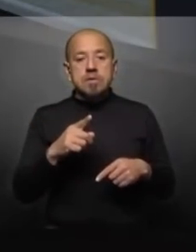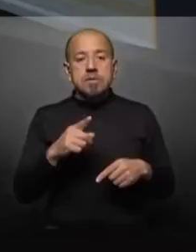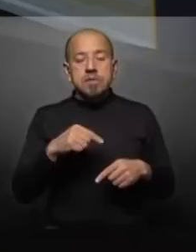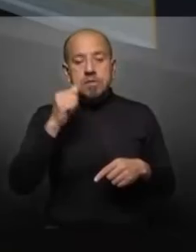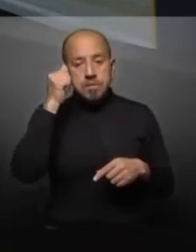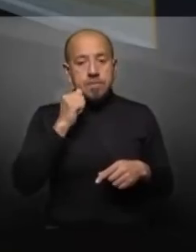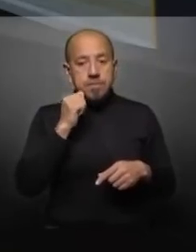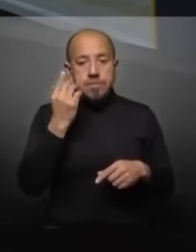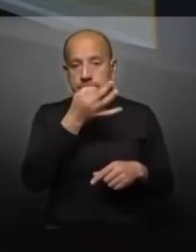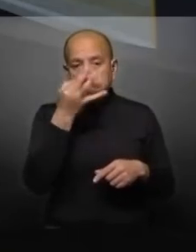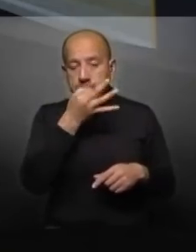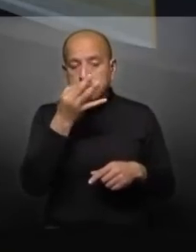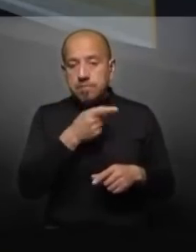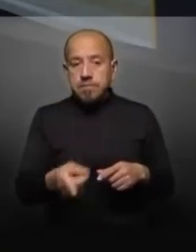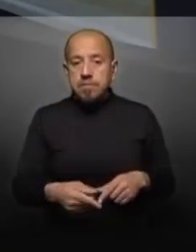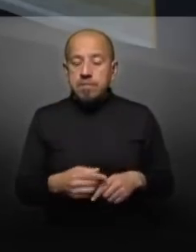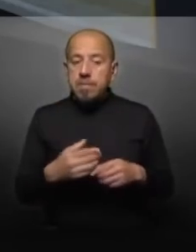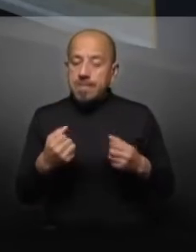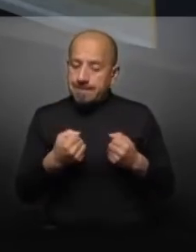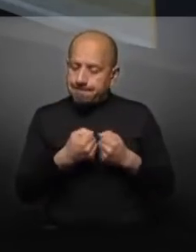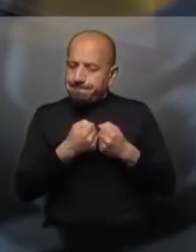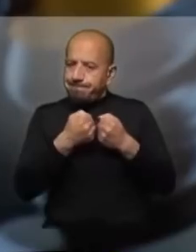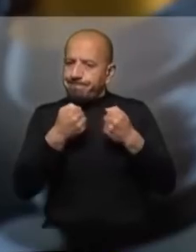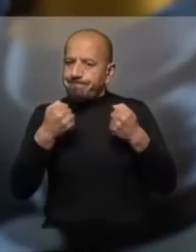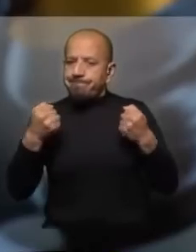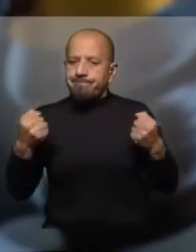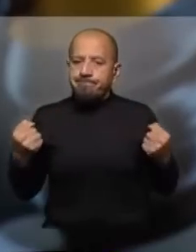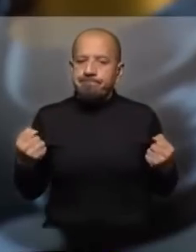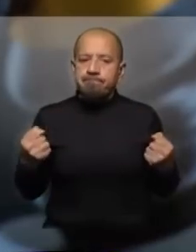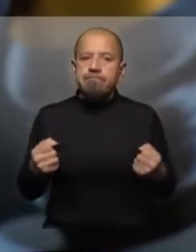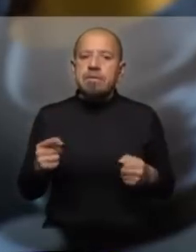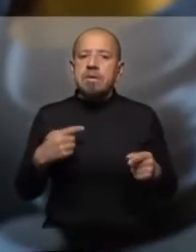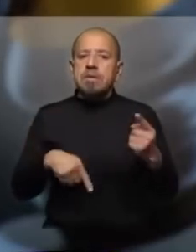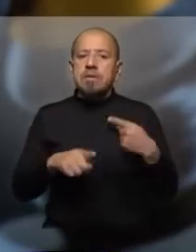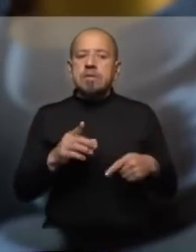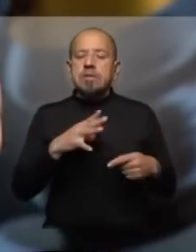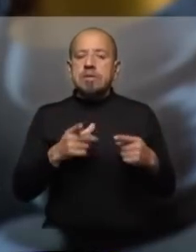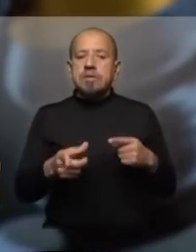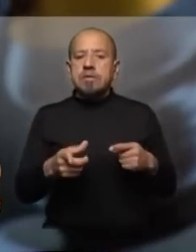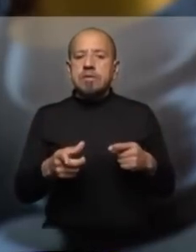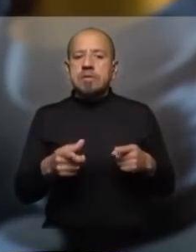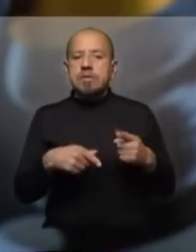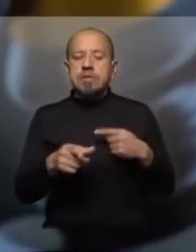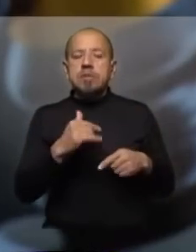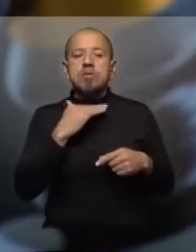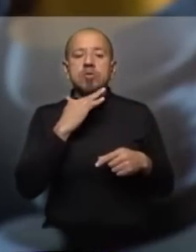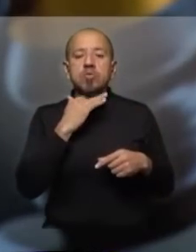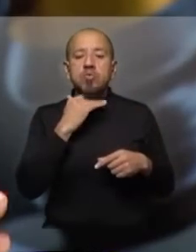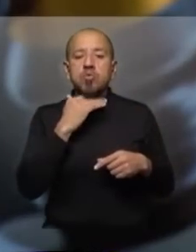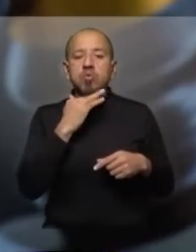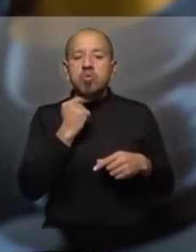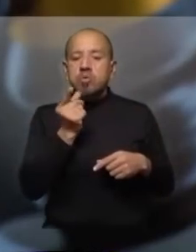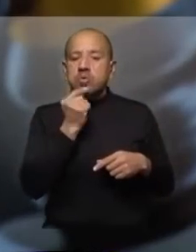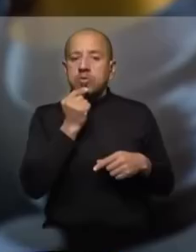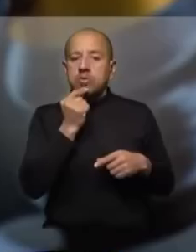determinadas capas del Estado este y y y y hay hemos tenido casos de corrupción policial